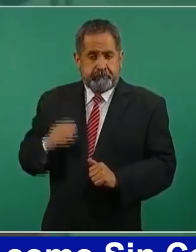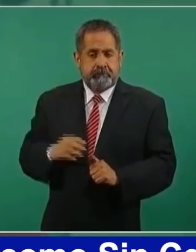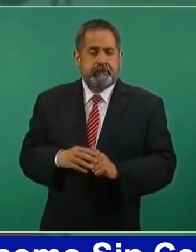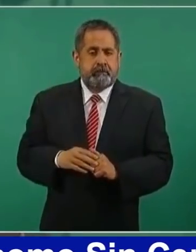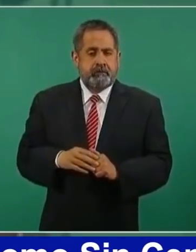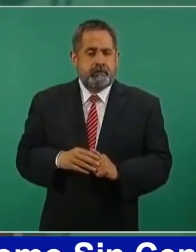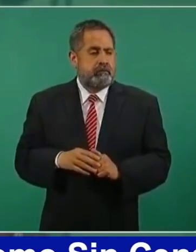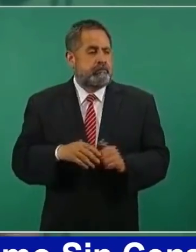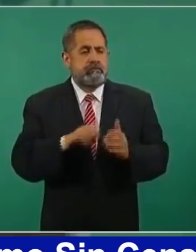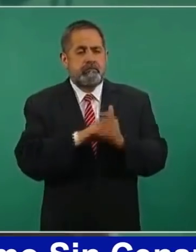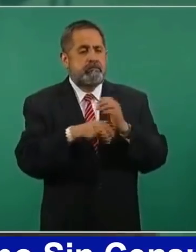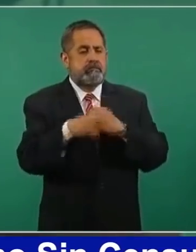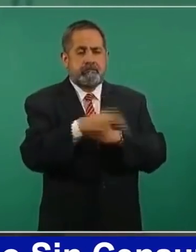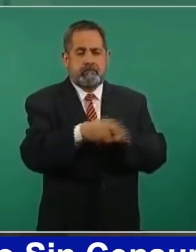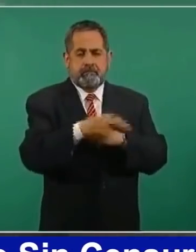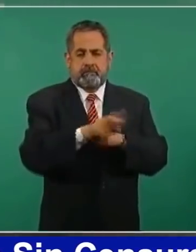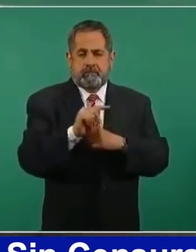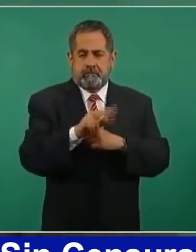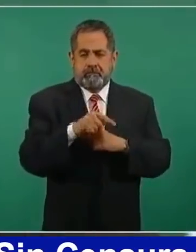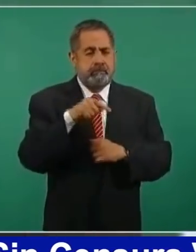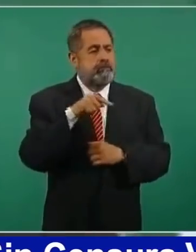una televisora podía